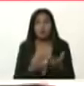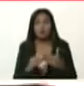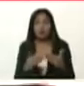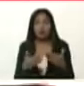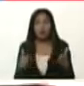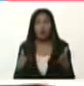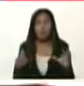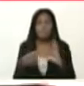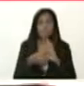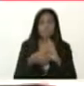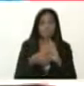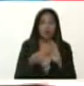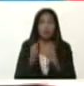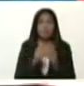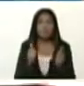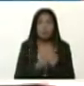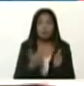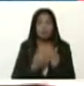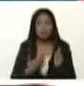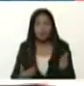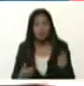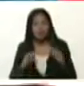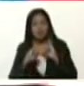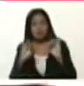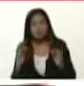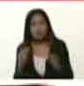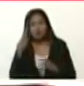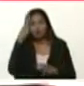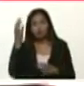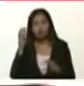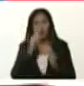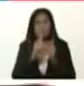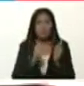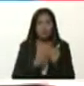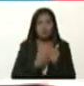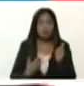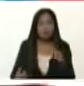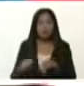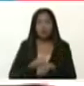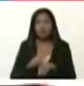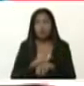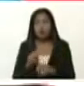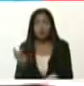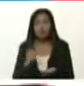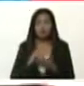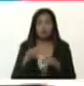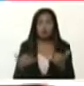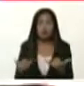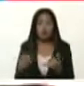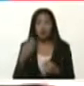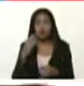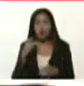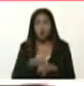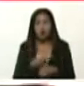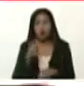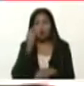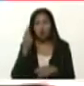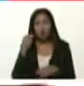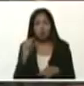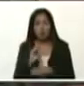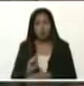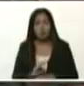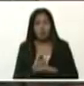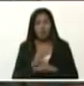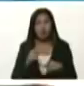gran articulación, vicepresidente ejecutivo, en el Consejo de Vicepresidentes de Gobierno, con la participación de los gobernadores, gobernadoras y